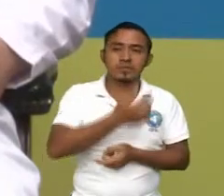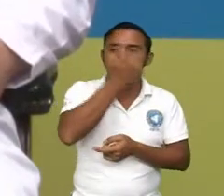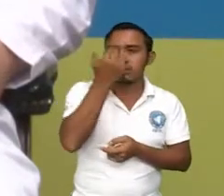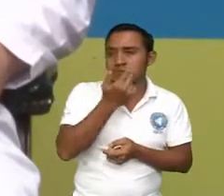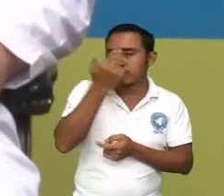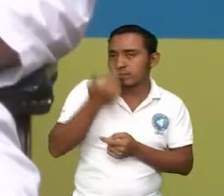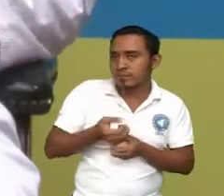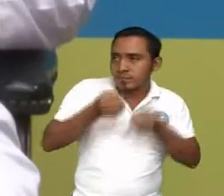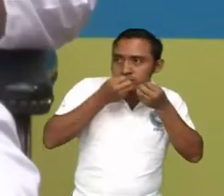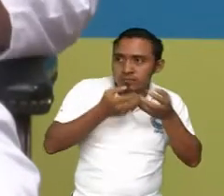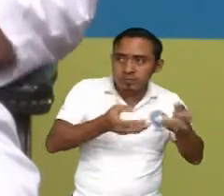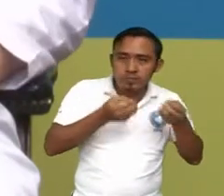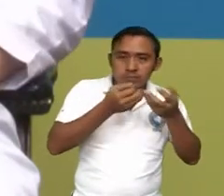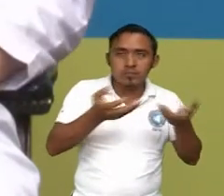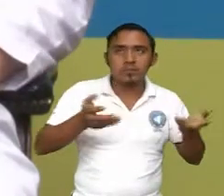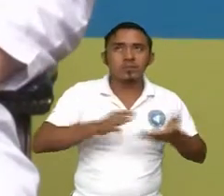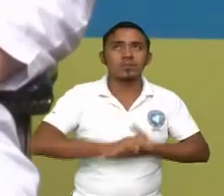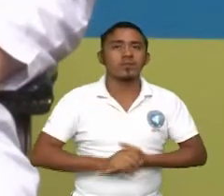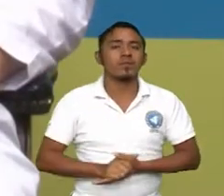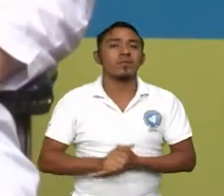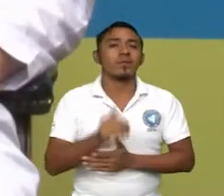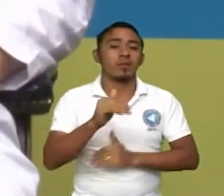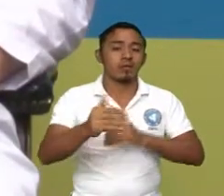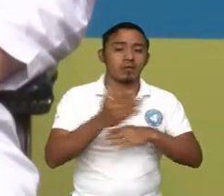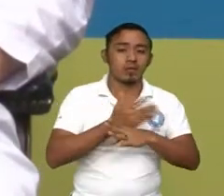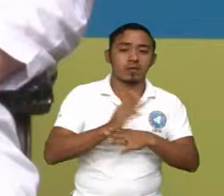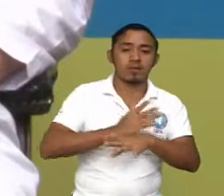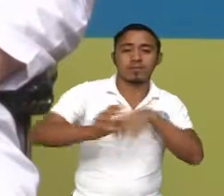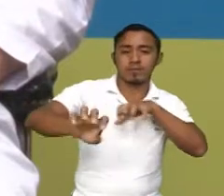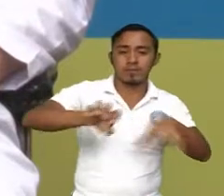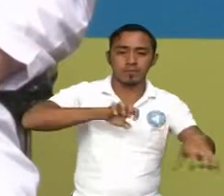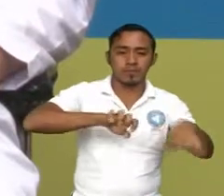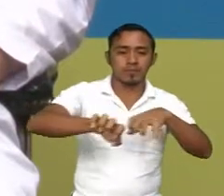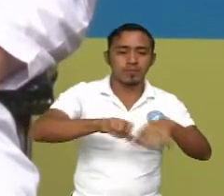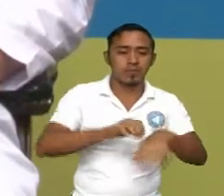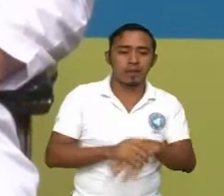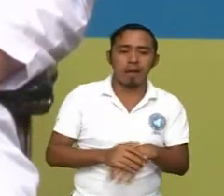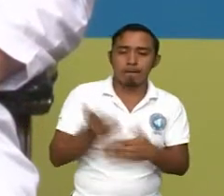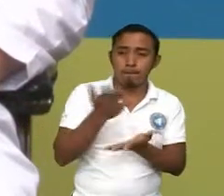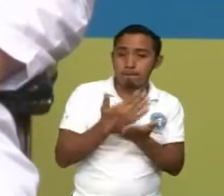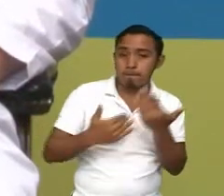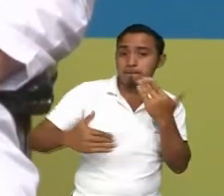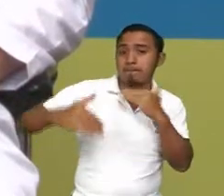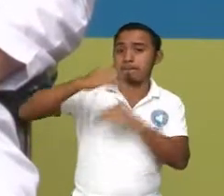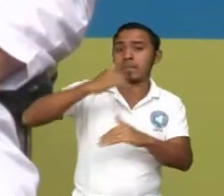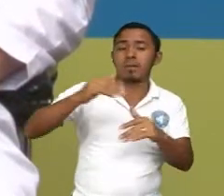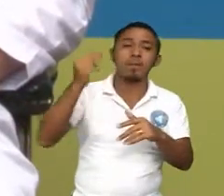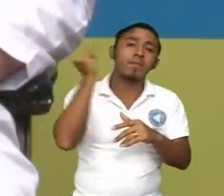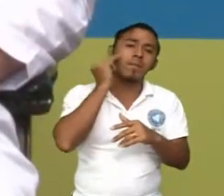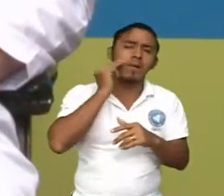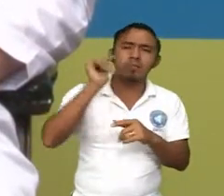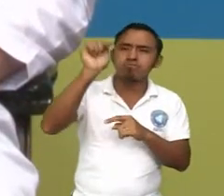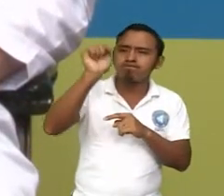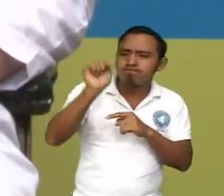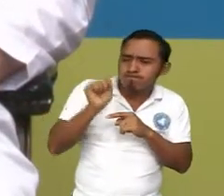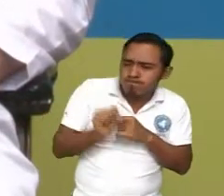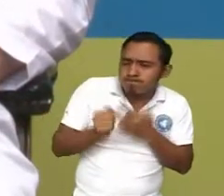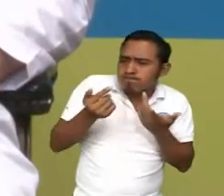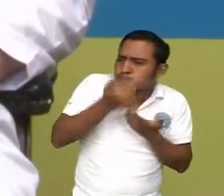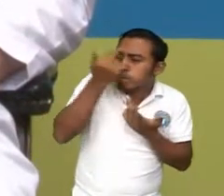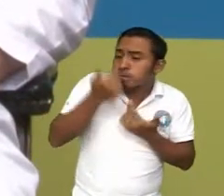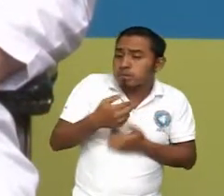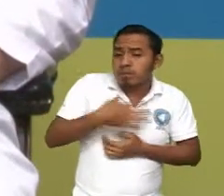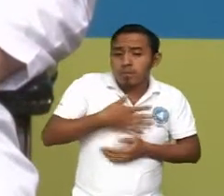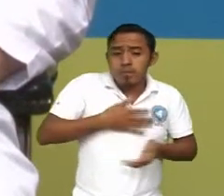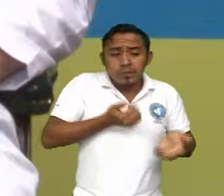con estas actividades hemos visto de que anna han venido más las madres preguntando sobre sus hijos ya